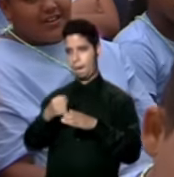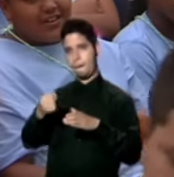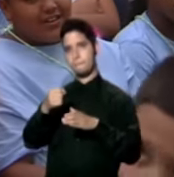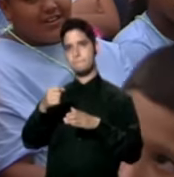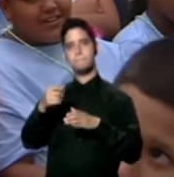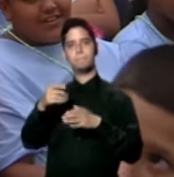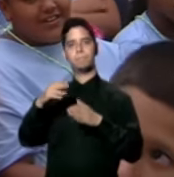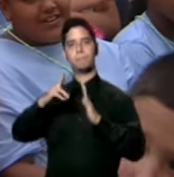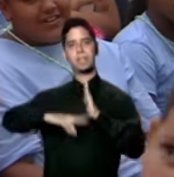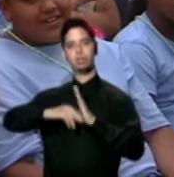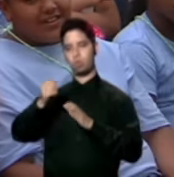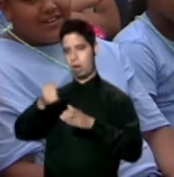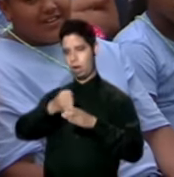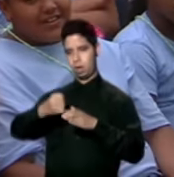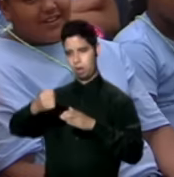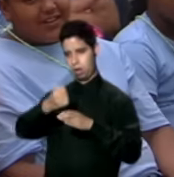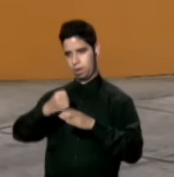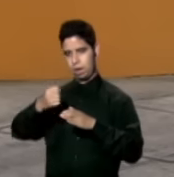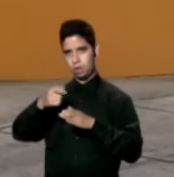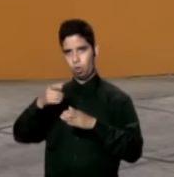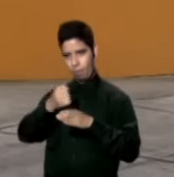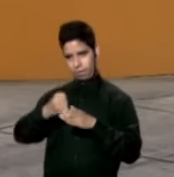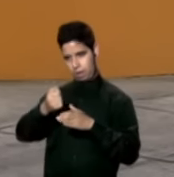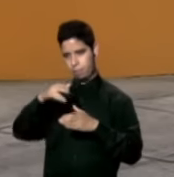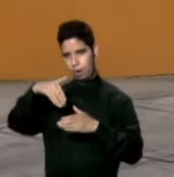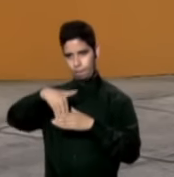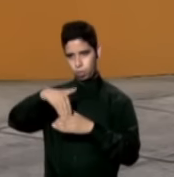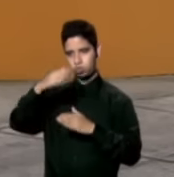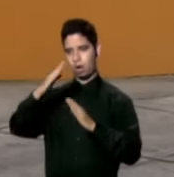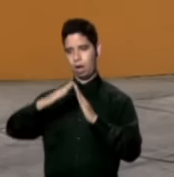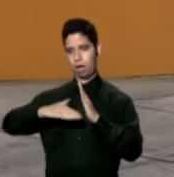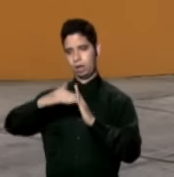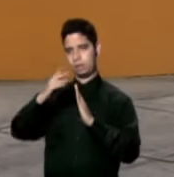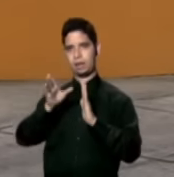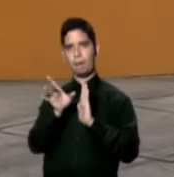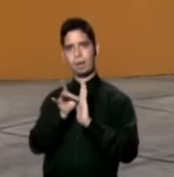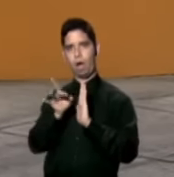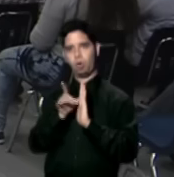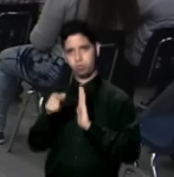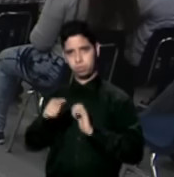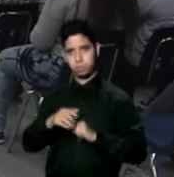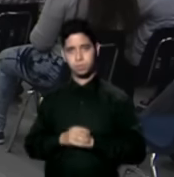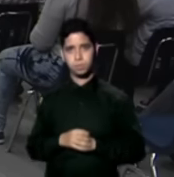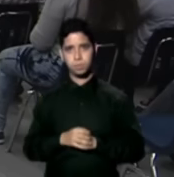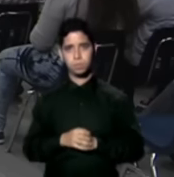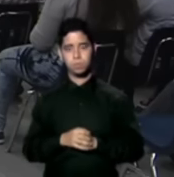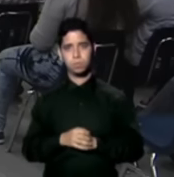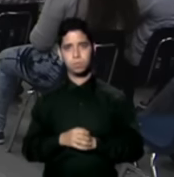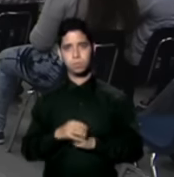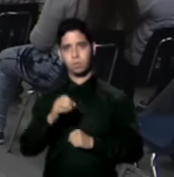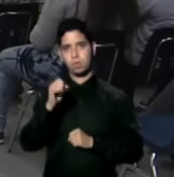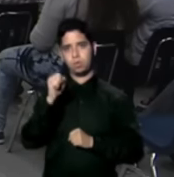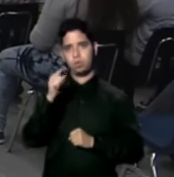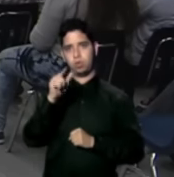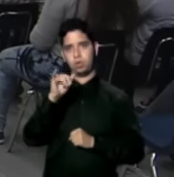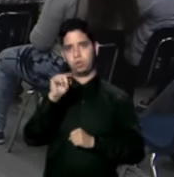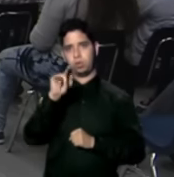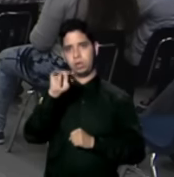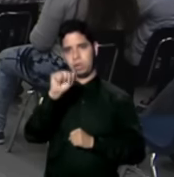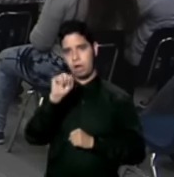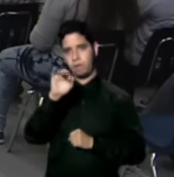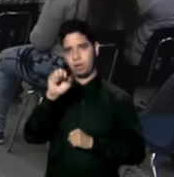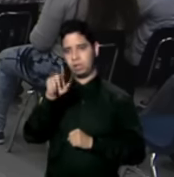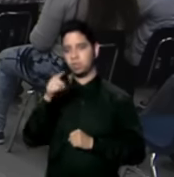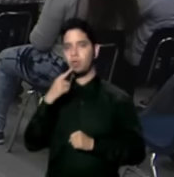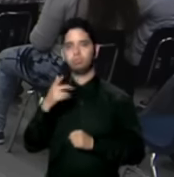lo echas en una bolsa y se pone pegajoso. Los centros Sor y Solina Ferré son una institución sin fines de lucro que promueve el desarrollo